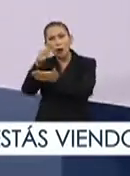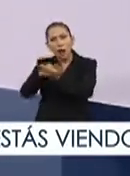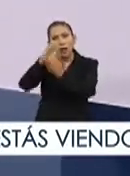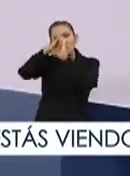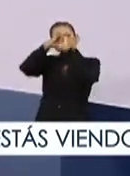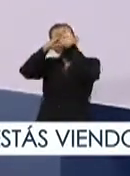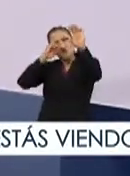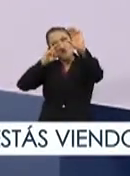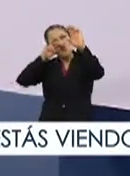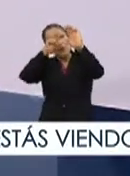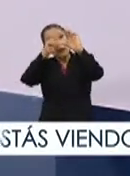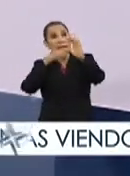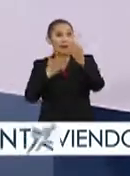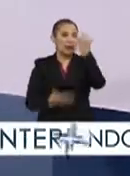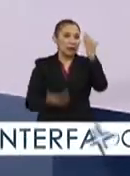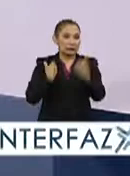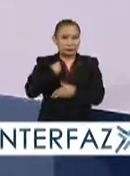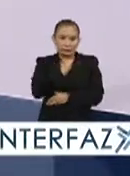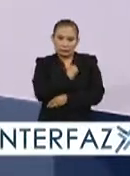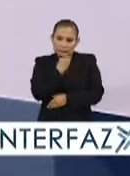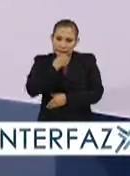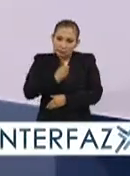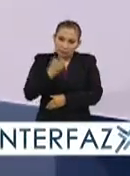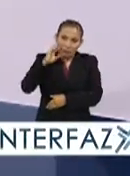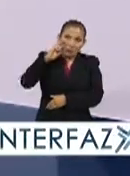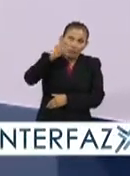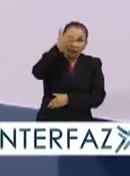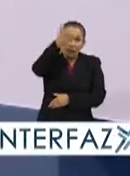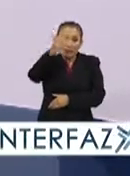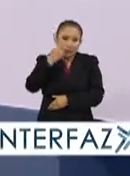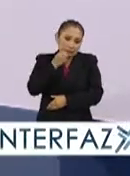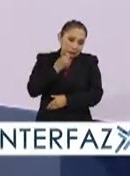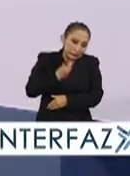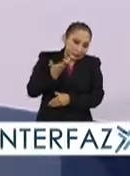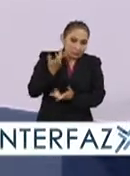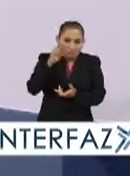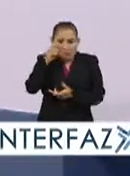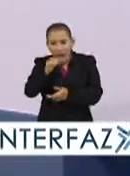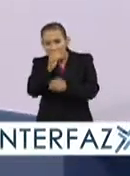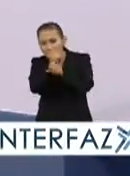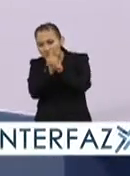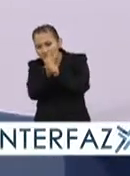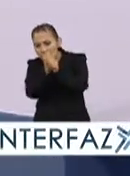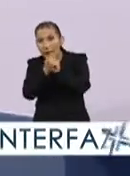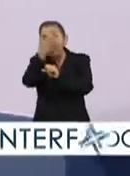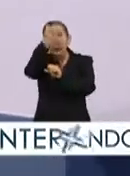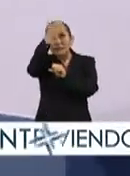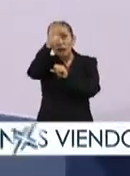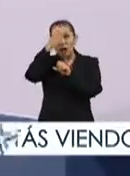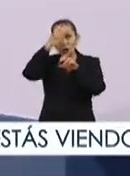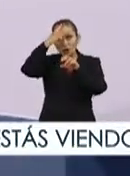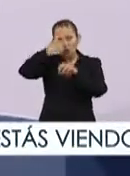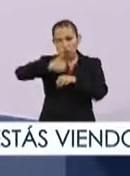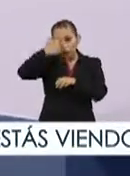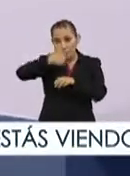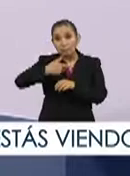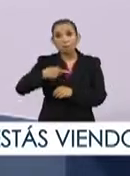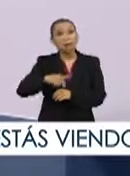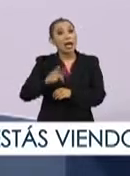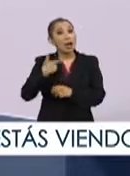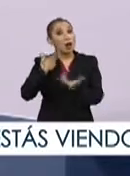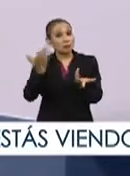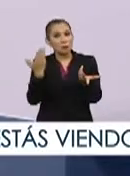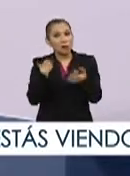observatorios y a veces incluso aguantar condiciones adversas del clima en pos de la observación del cielo nocturno. Pero además